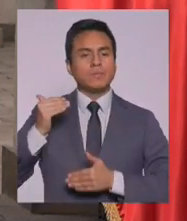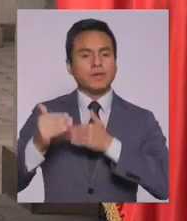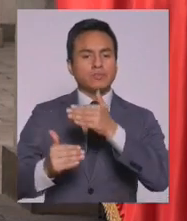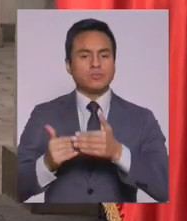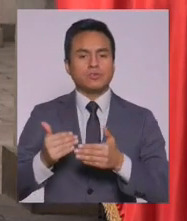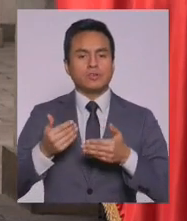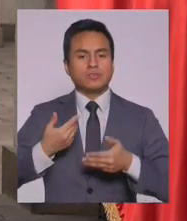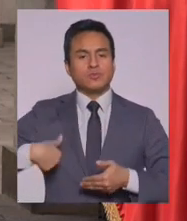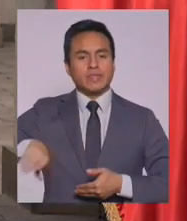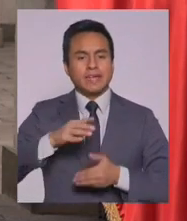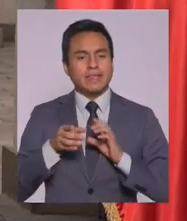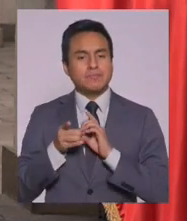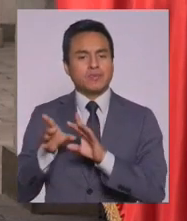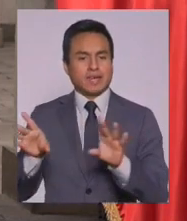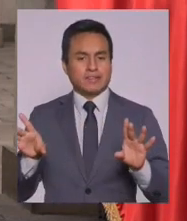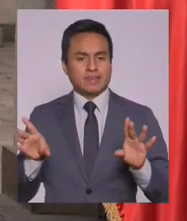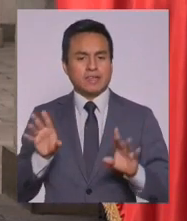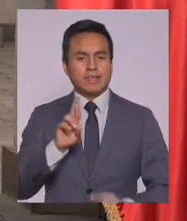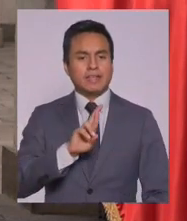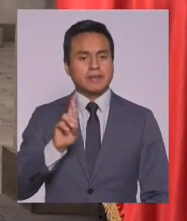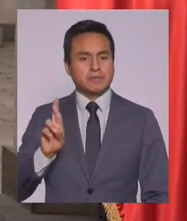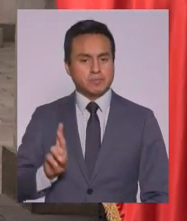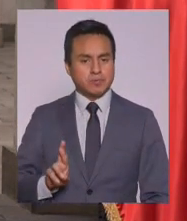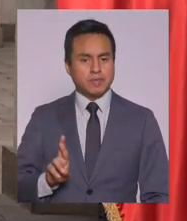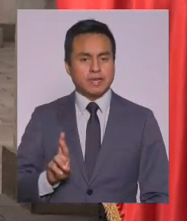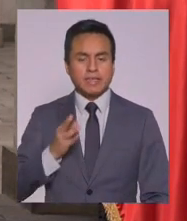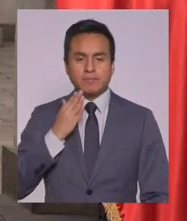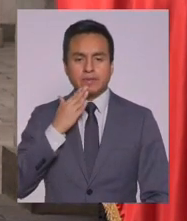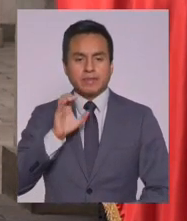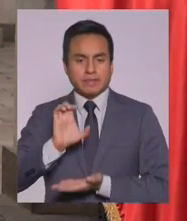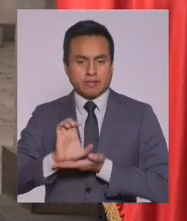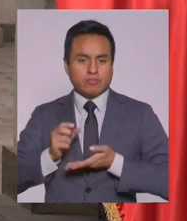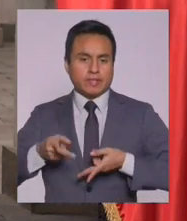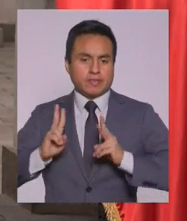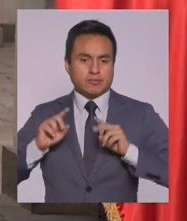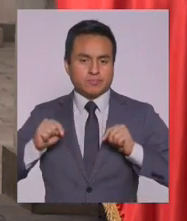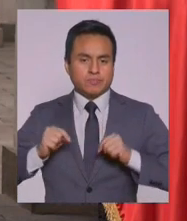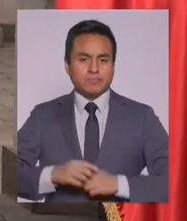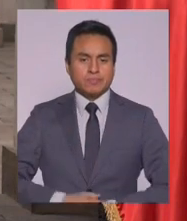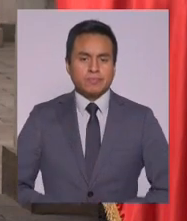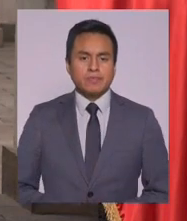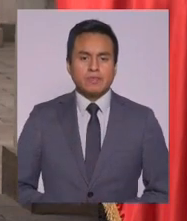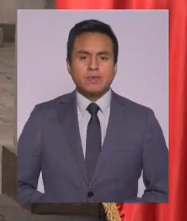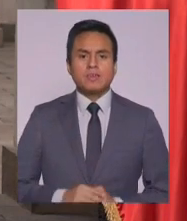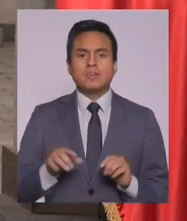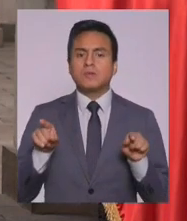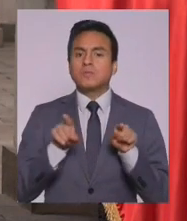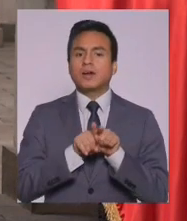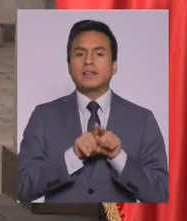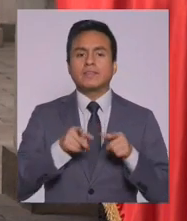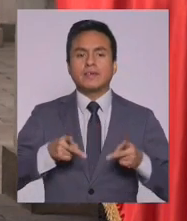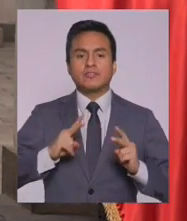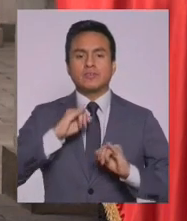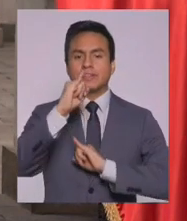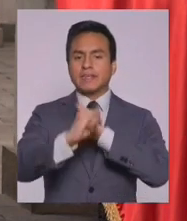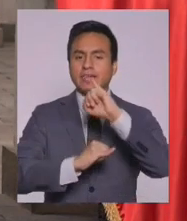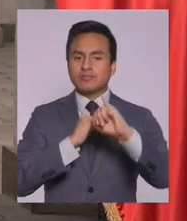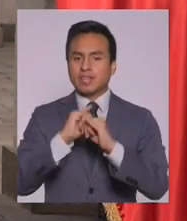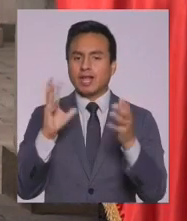de nuestra democracia, de la República y del Estado de Derecho. Igual como el derecho